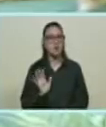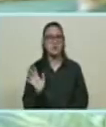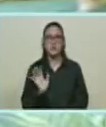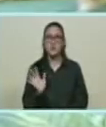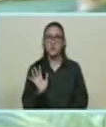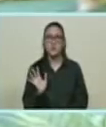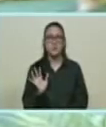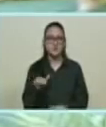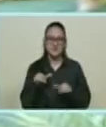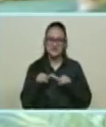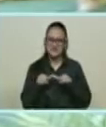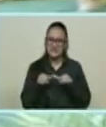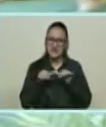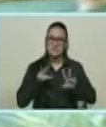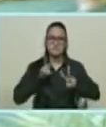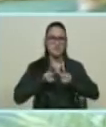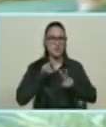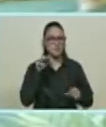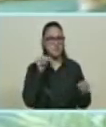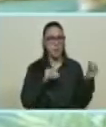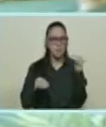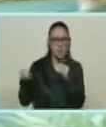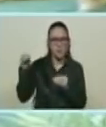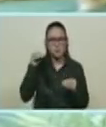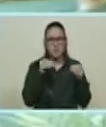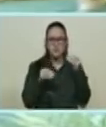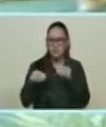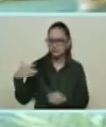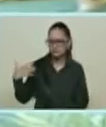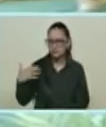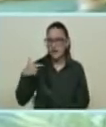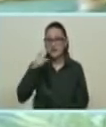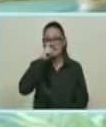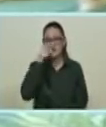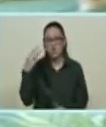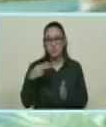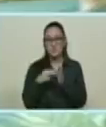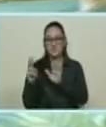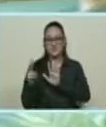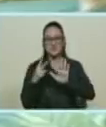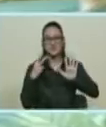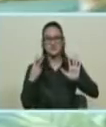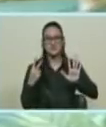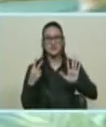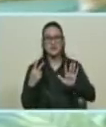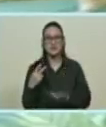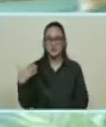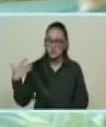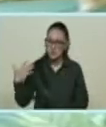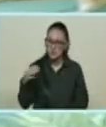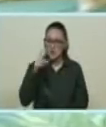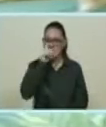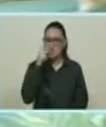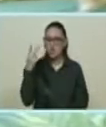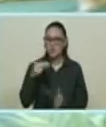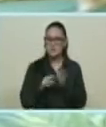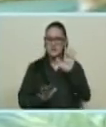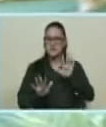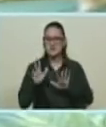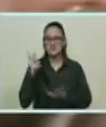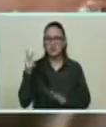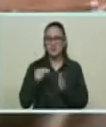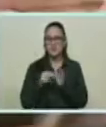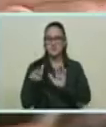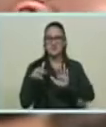consolidar la gran misión Vivienda Venezuela durante este año 2017 y los años